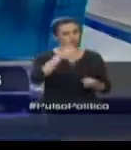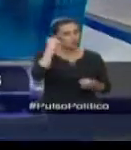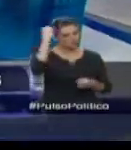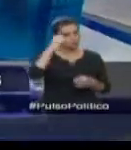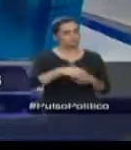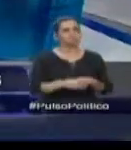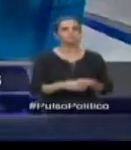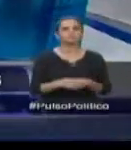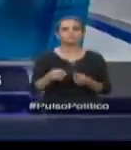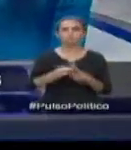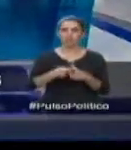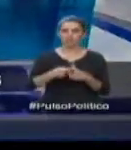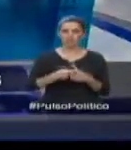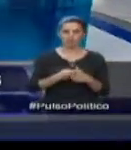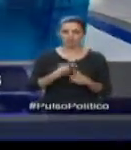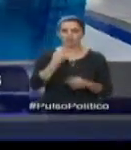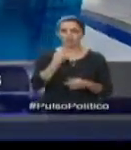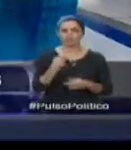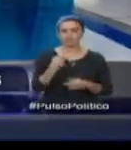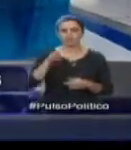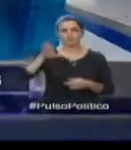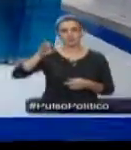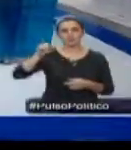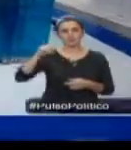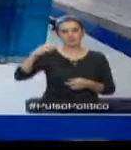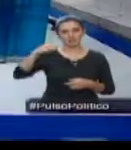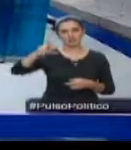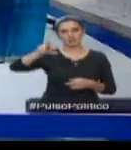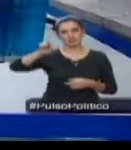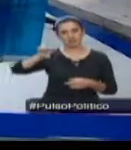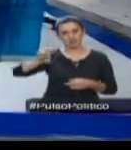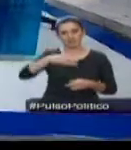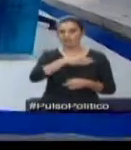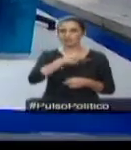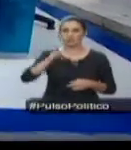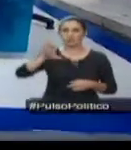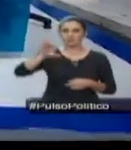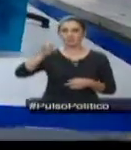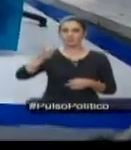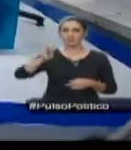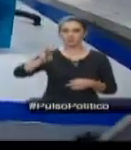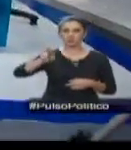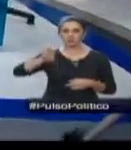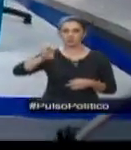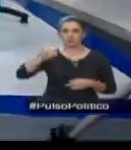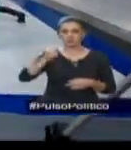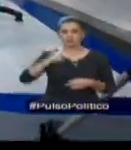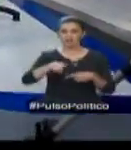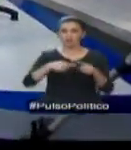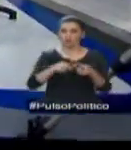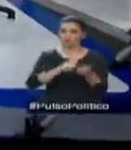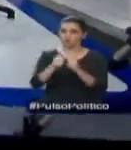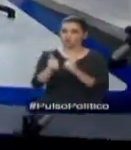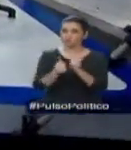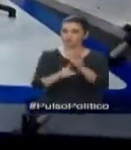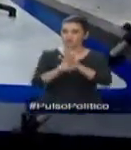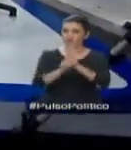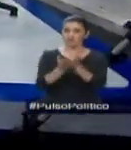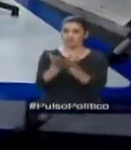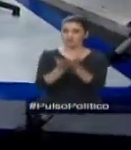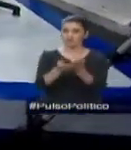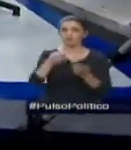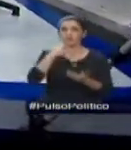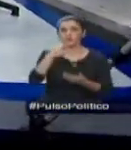entonces moisés tacle ni fernando torres que del 1 es decir al pasar a la ley orgánica de servicio público' no hay derecho a la